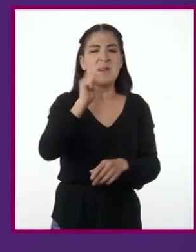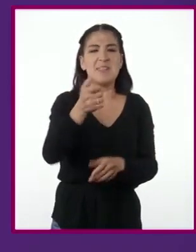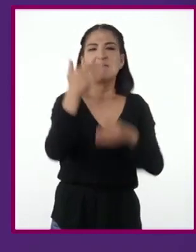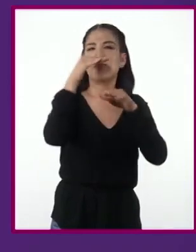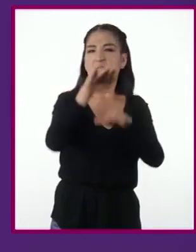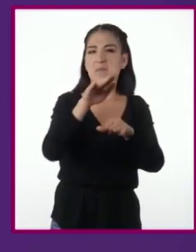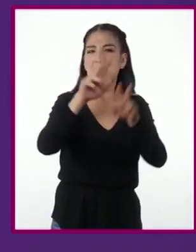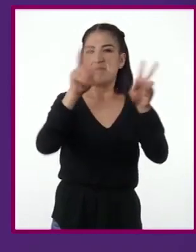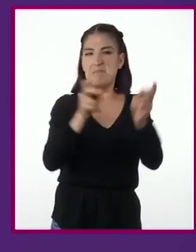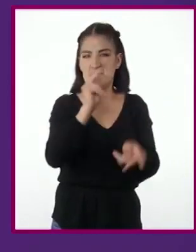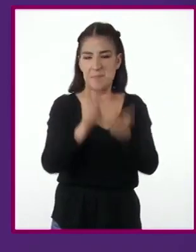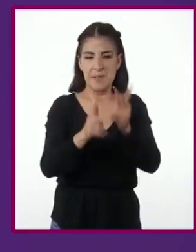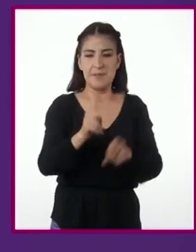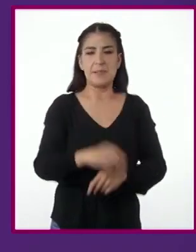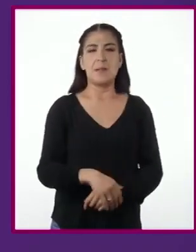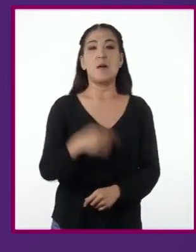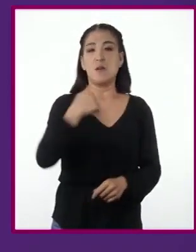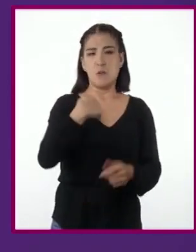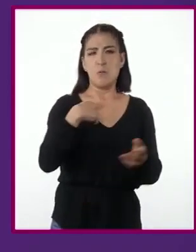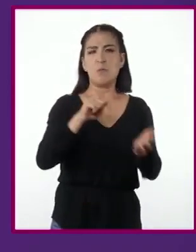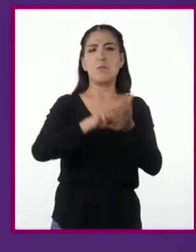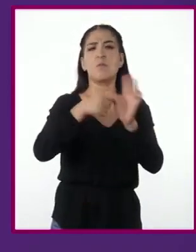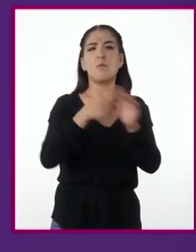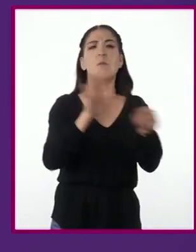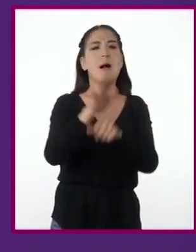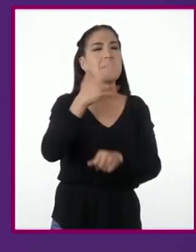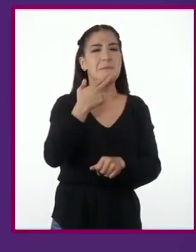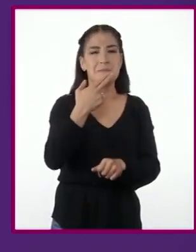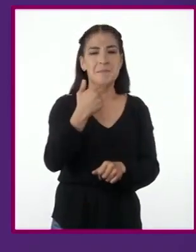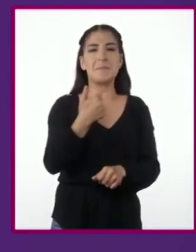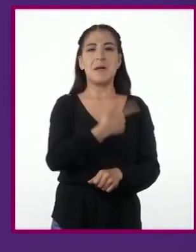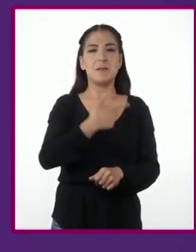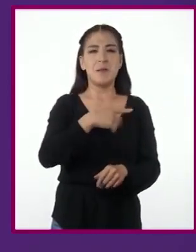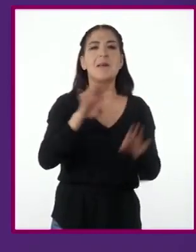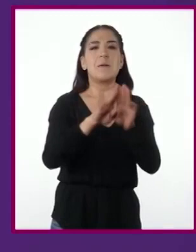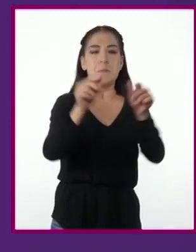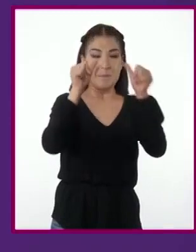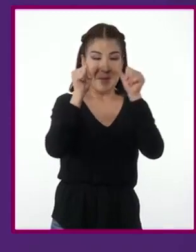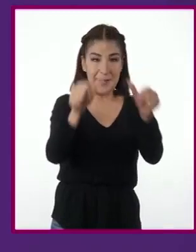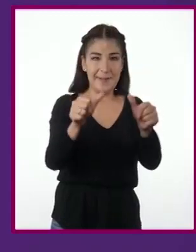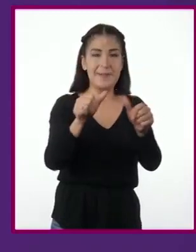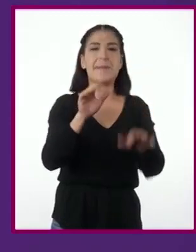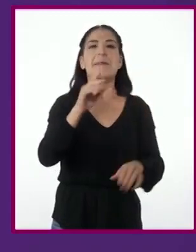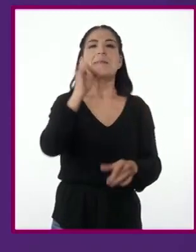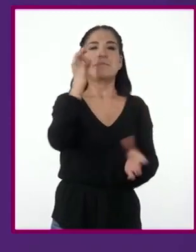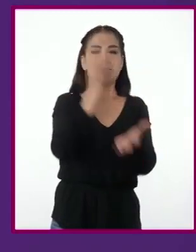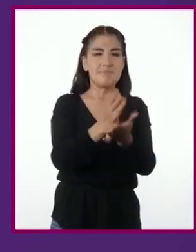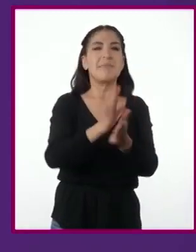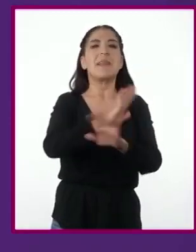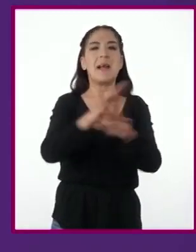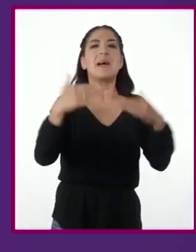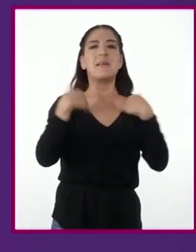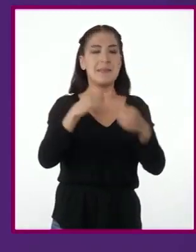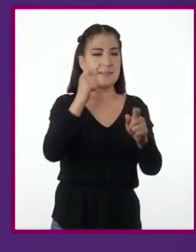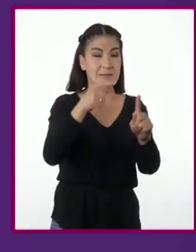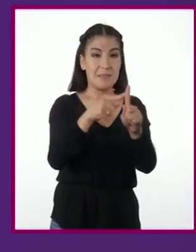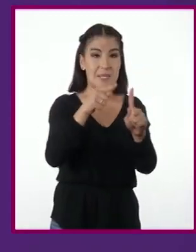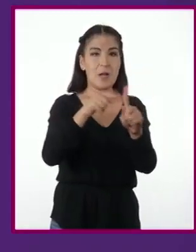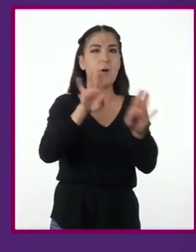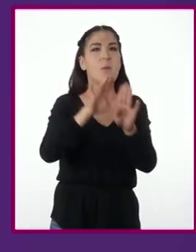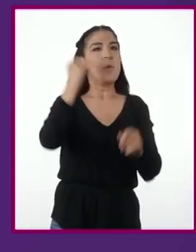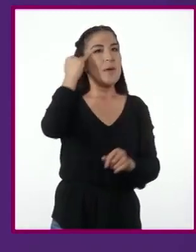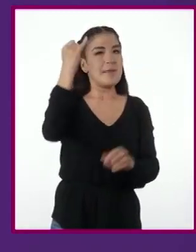hablando. La técnica que yo utilizo es leer el texto con muchísima atención e identificar las ideas principales